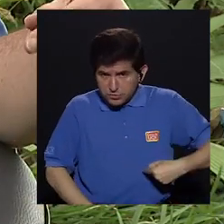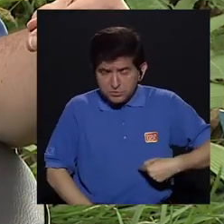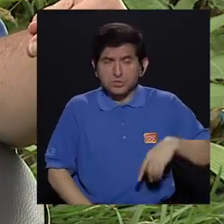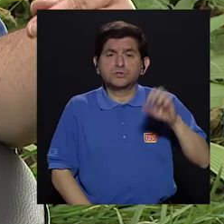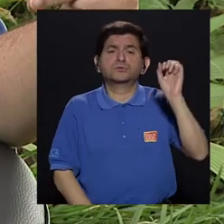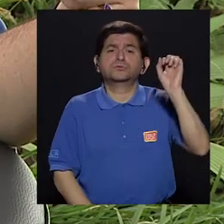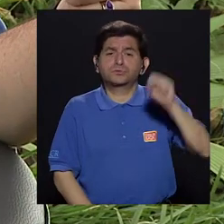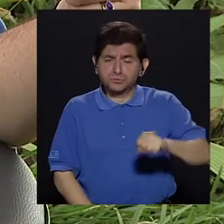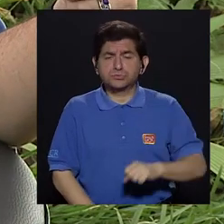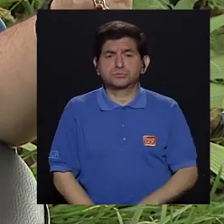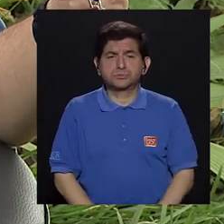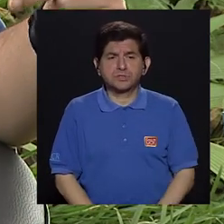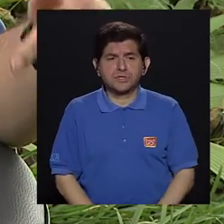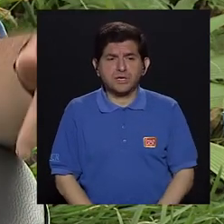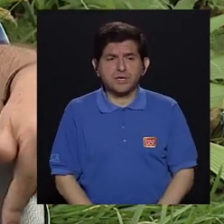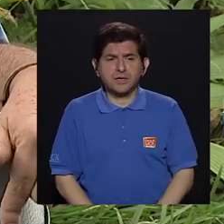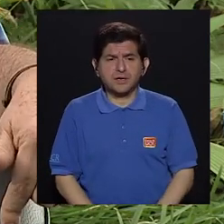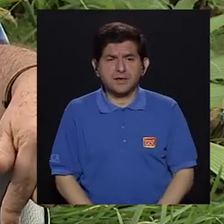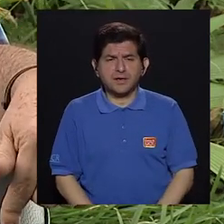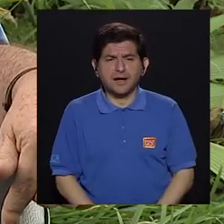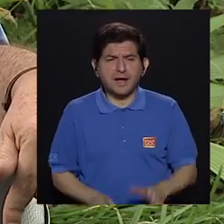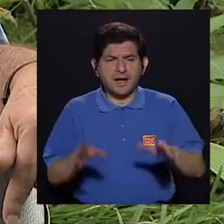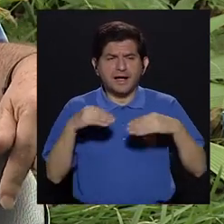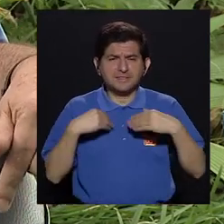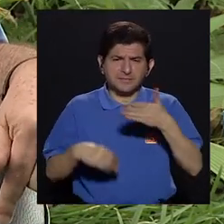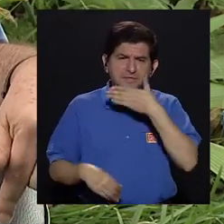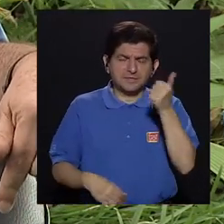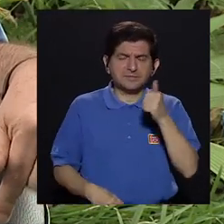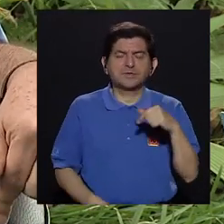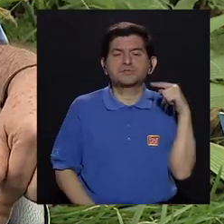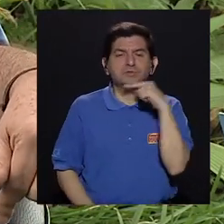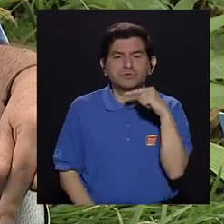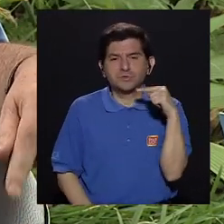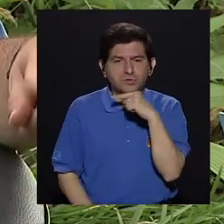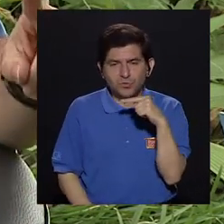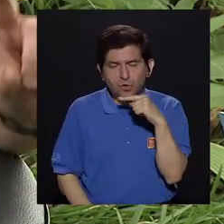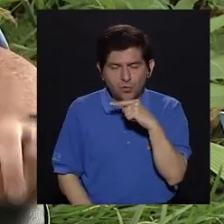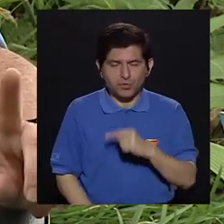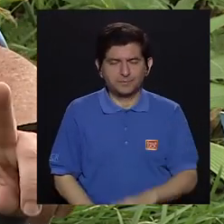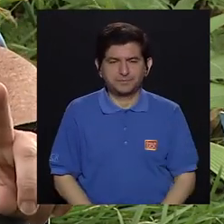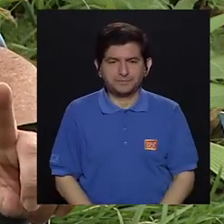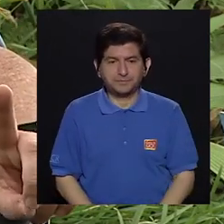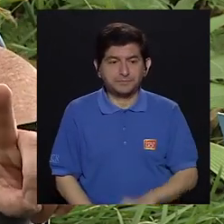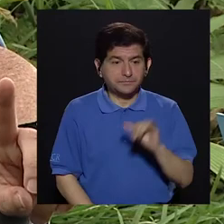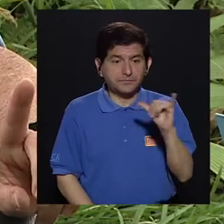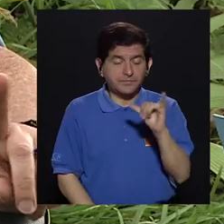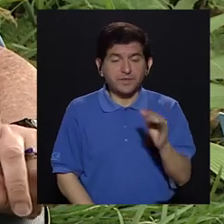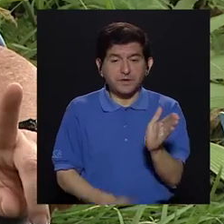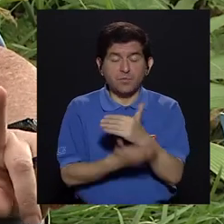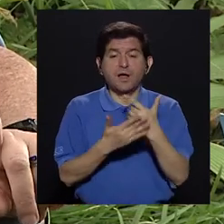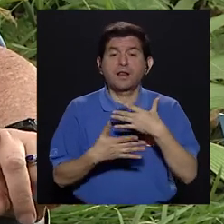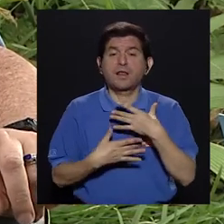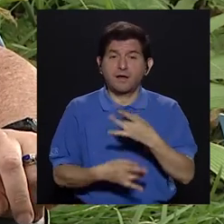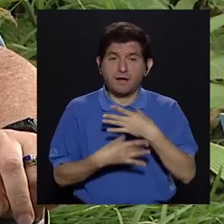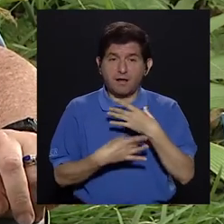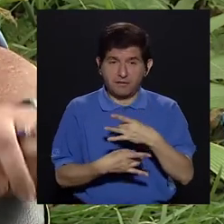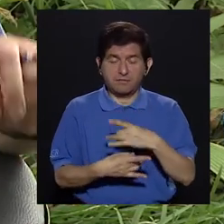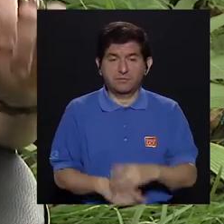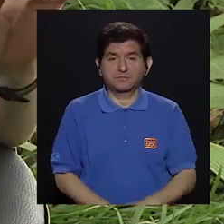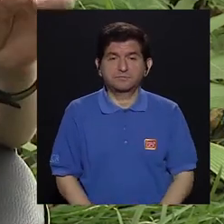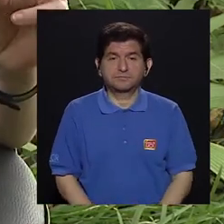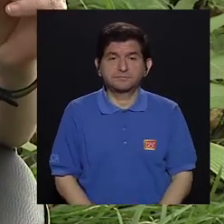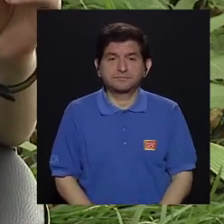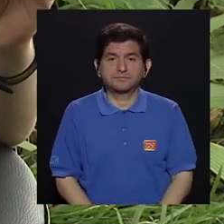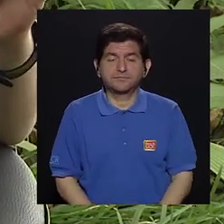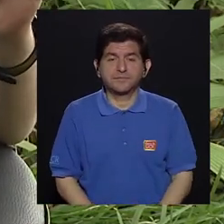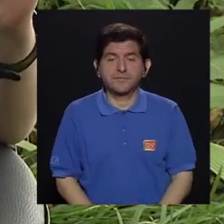sí hay una mayor digestibilidad del frijol rojo. Pero también hay una cosa interesante, que